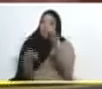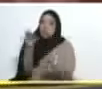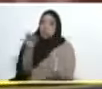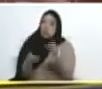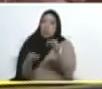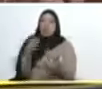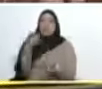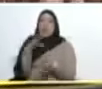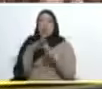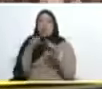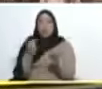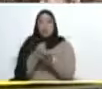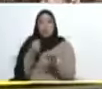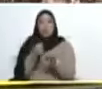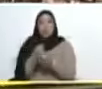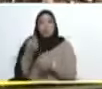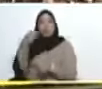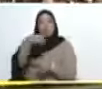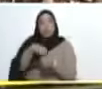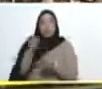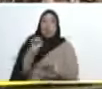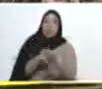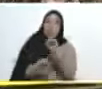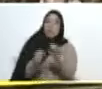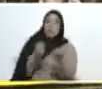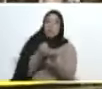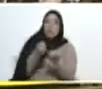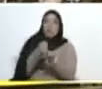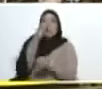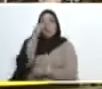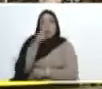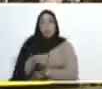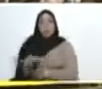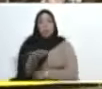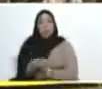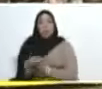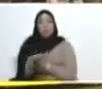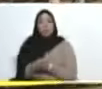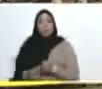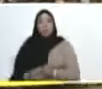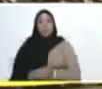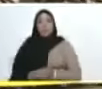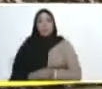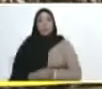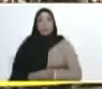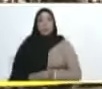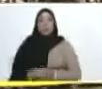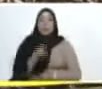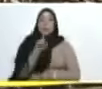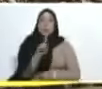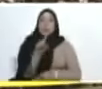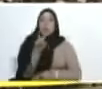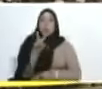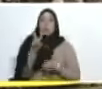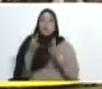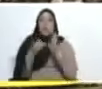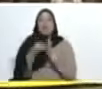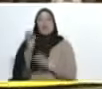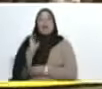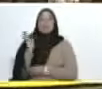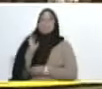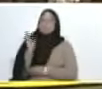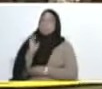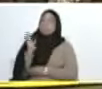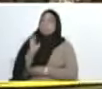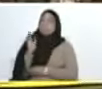Supremo de Justicia, la Defensoría del Pueblo. Se hicieron cientos y cientos de asambleas